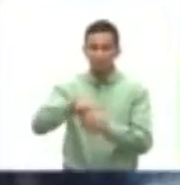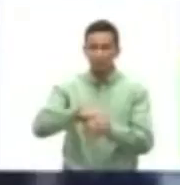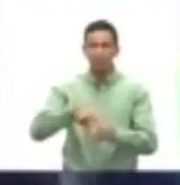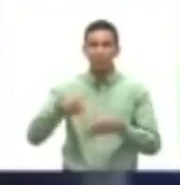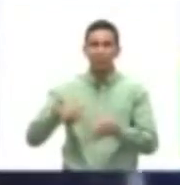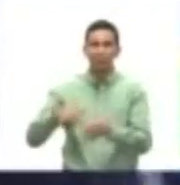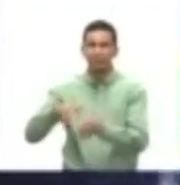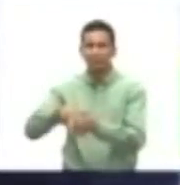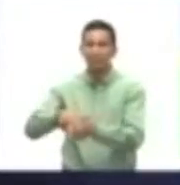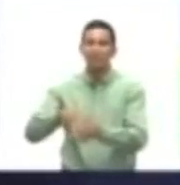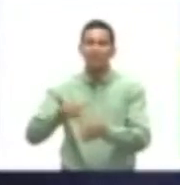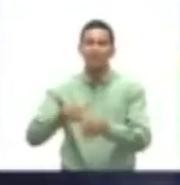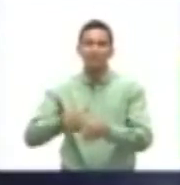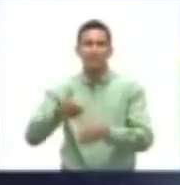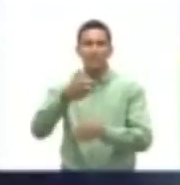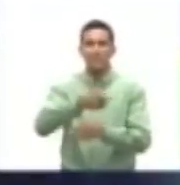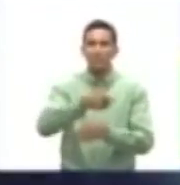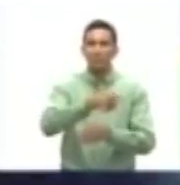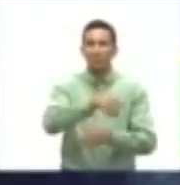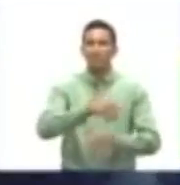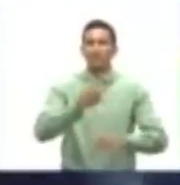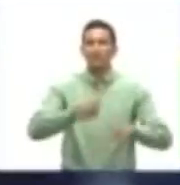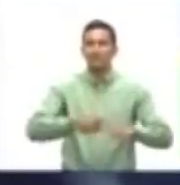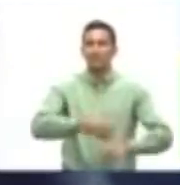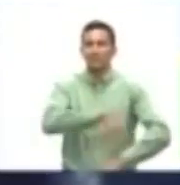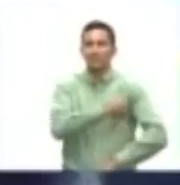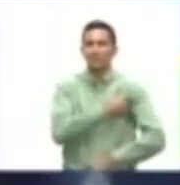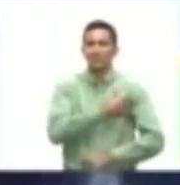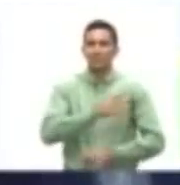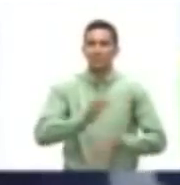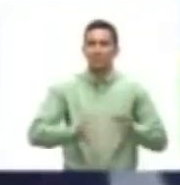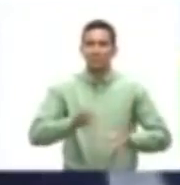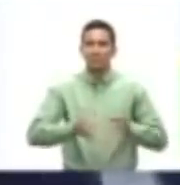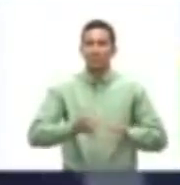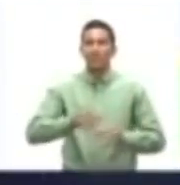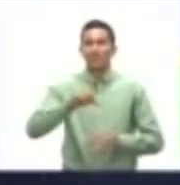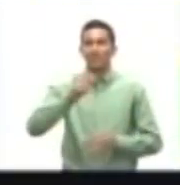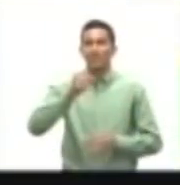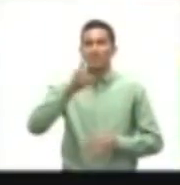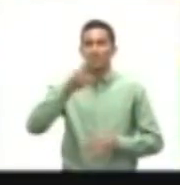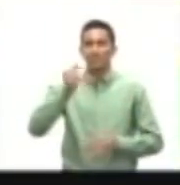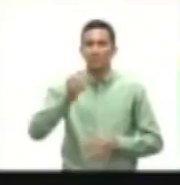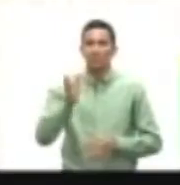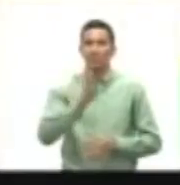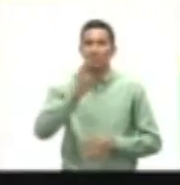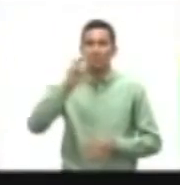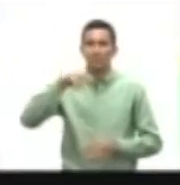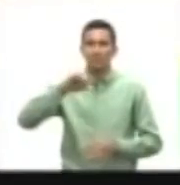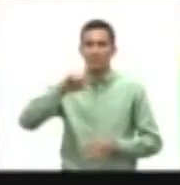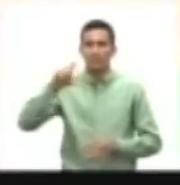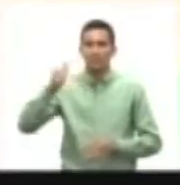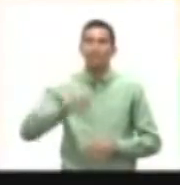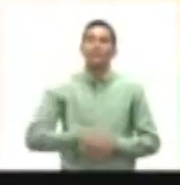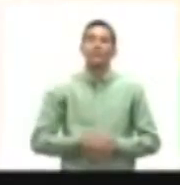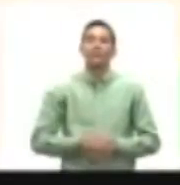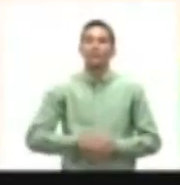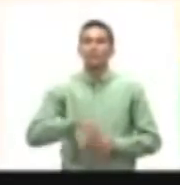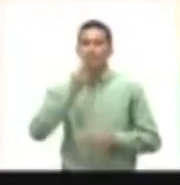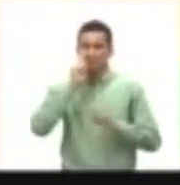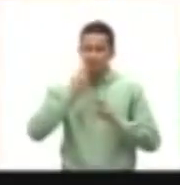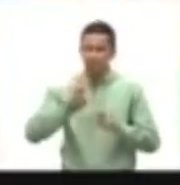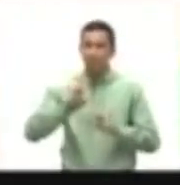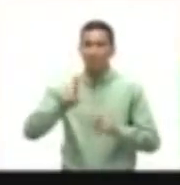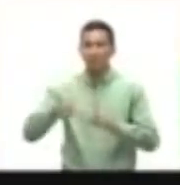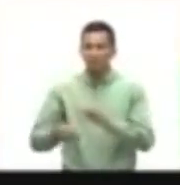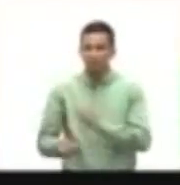del entonces ministro Rodrigo Lara Bonilla. A partir de ese momento, se conoció que los narcotraficantes reclutaban sicarios menores